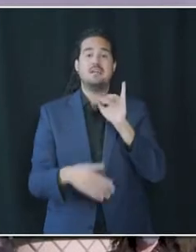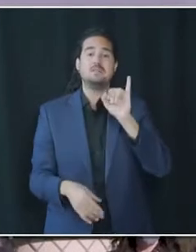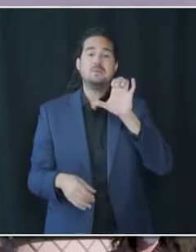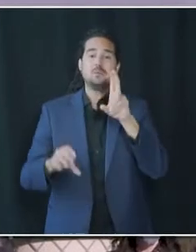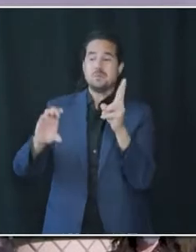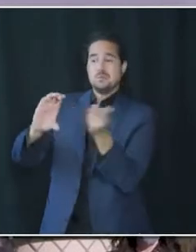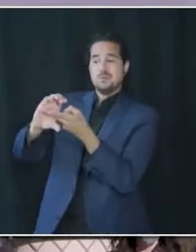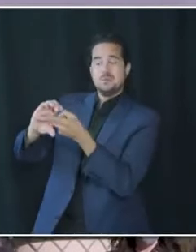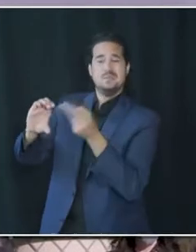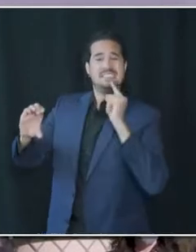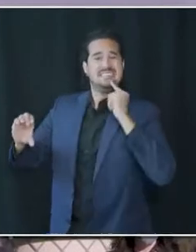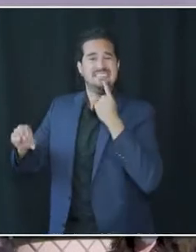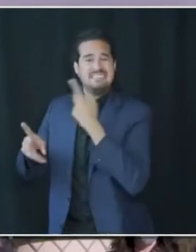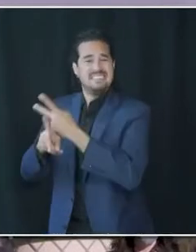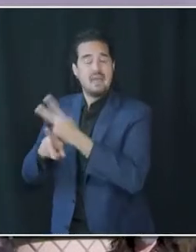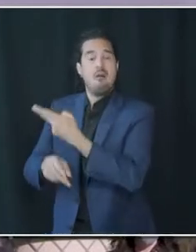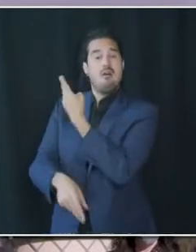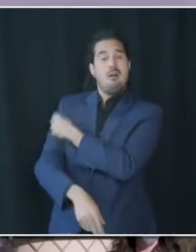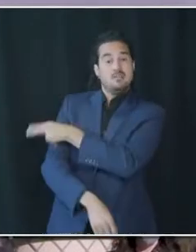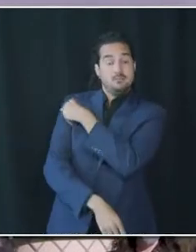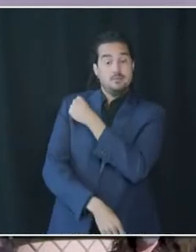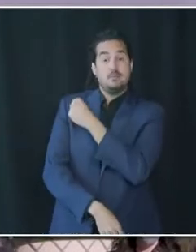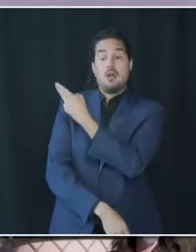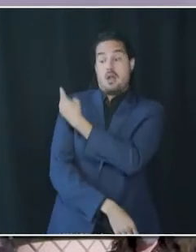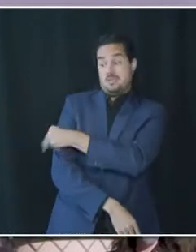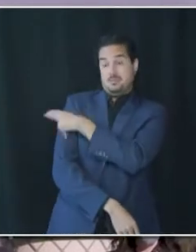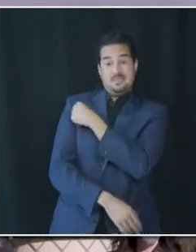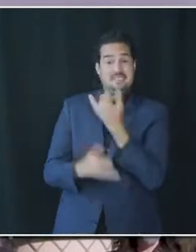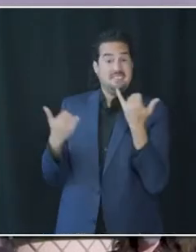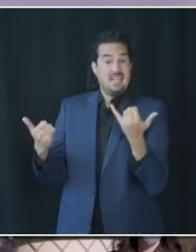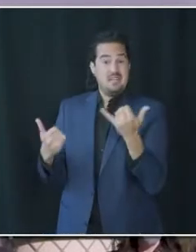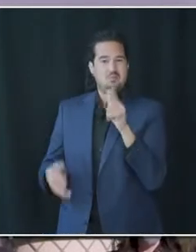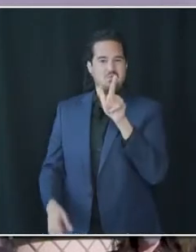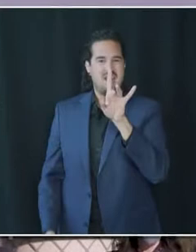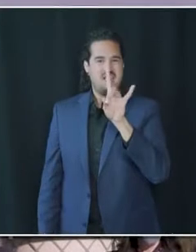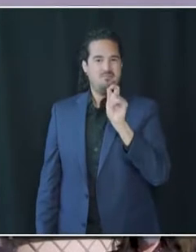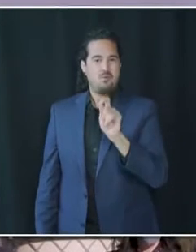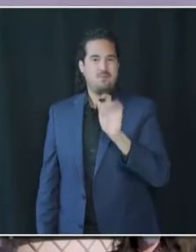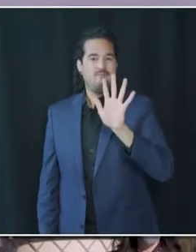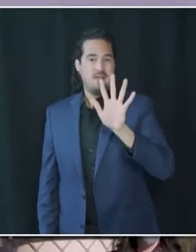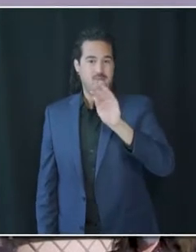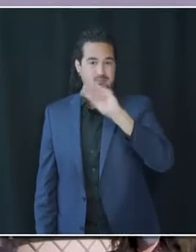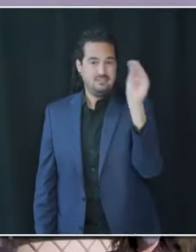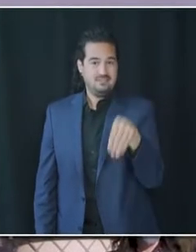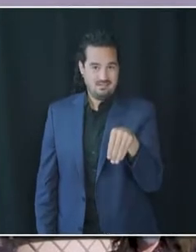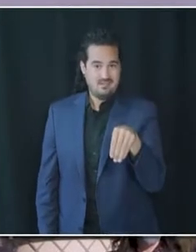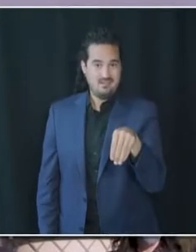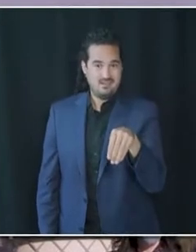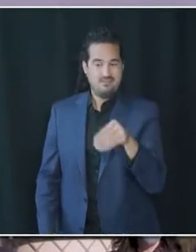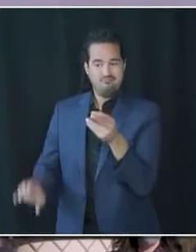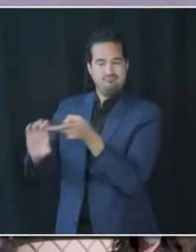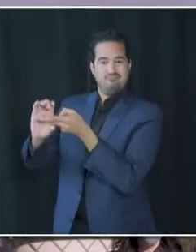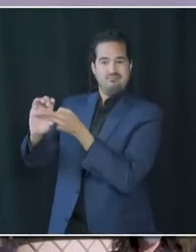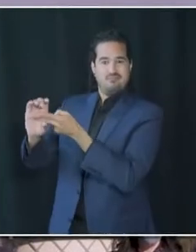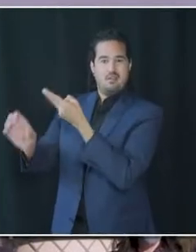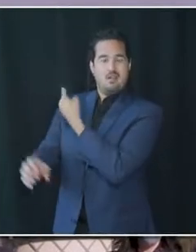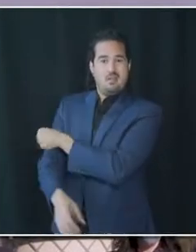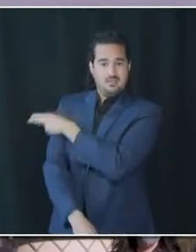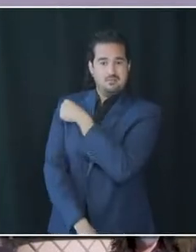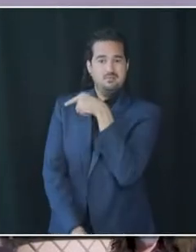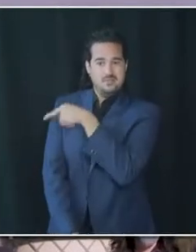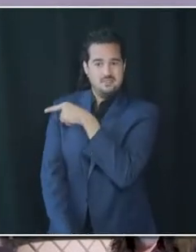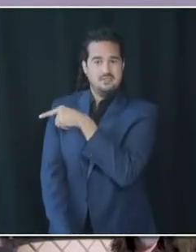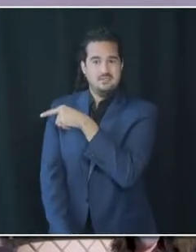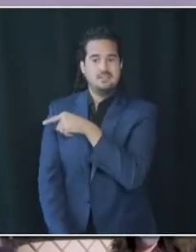hospitales ha bajado 29.5 por ciento una baja de 30 por ciento en un período de dos semanas en hospitalizaciones y una